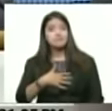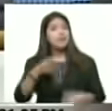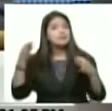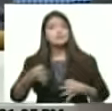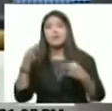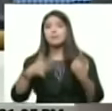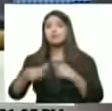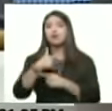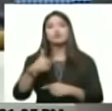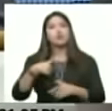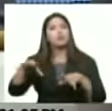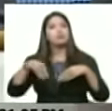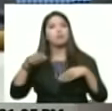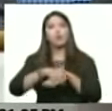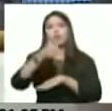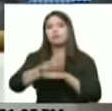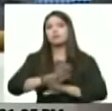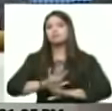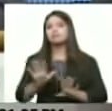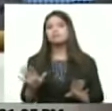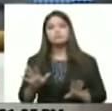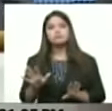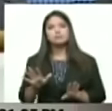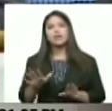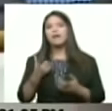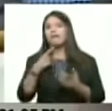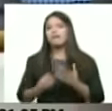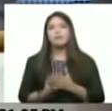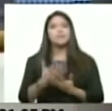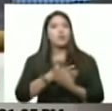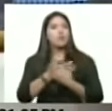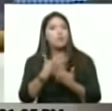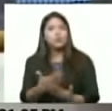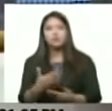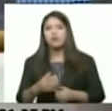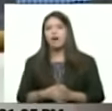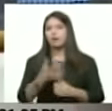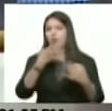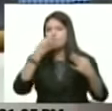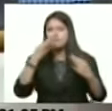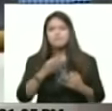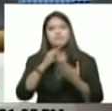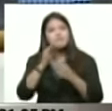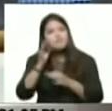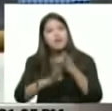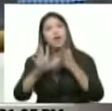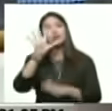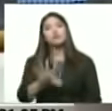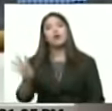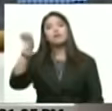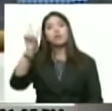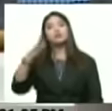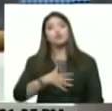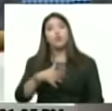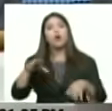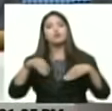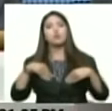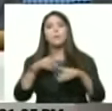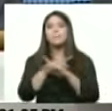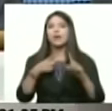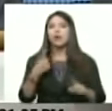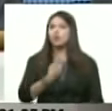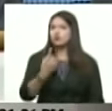he asumido mis responsabilidades de manera creadora, con voluntad, con fe en Venezuela. Yo asumo la responsabilidad, pero no solo